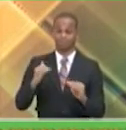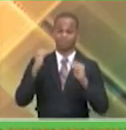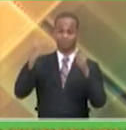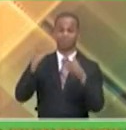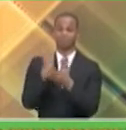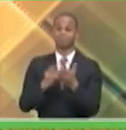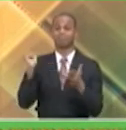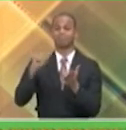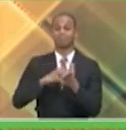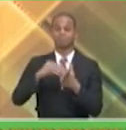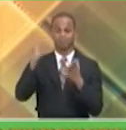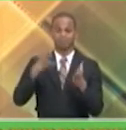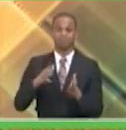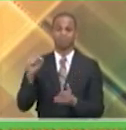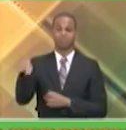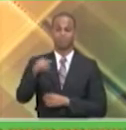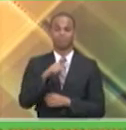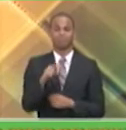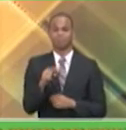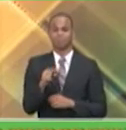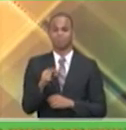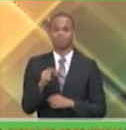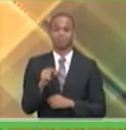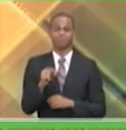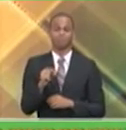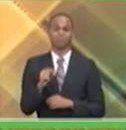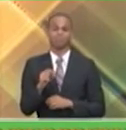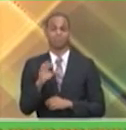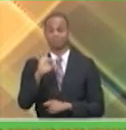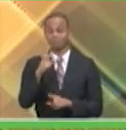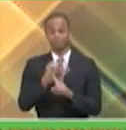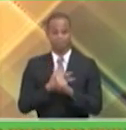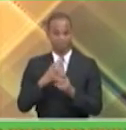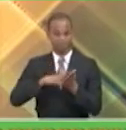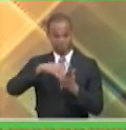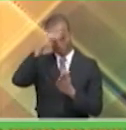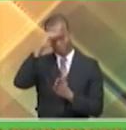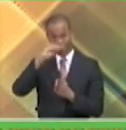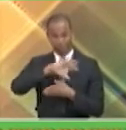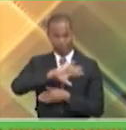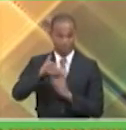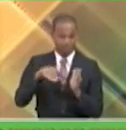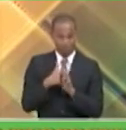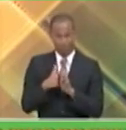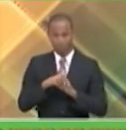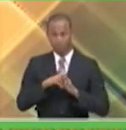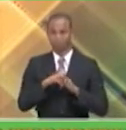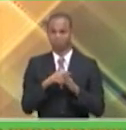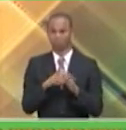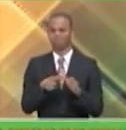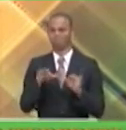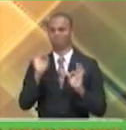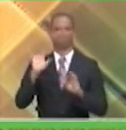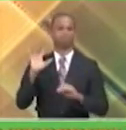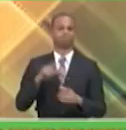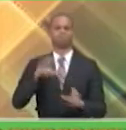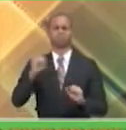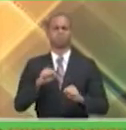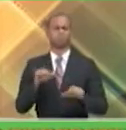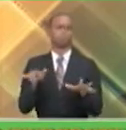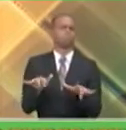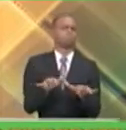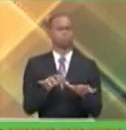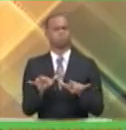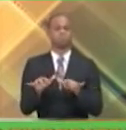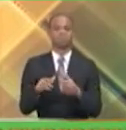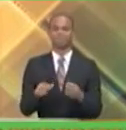los estudiantes, no es verdad que el estudiante en 9 meses van a aprender como para agarrar un piano y